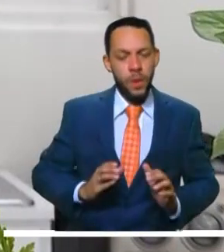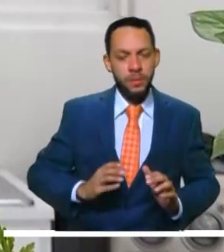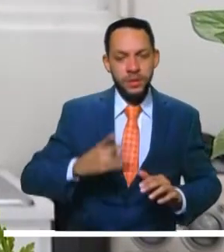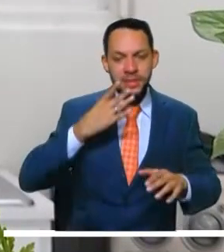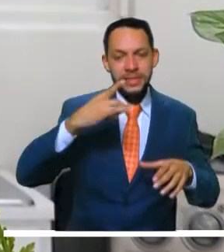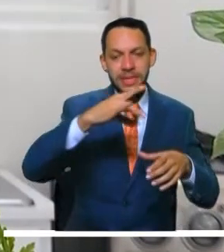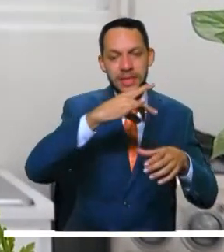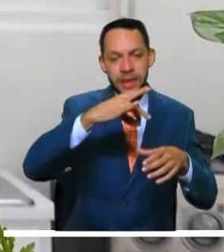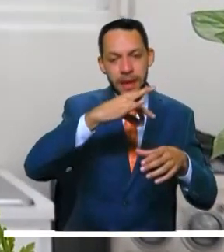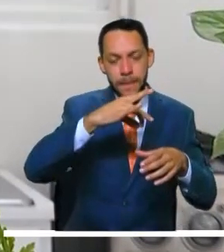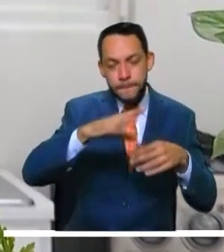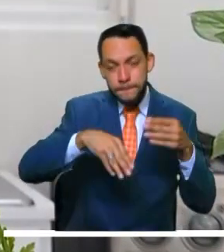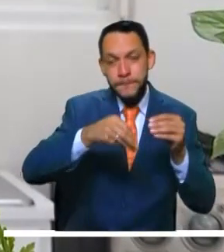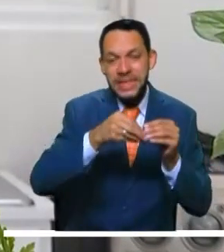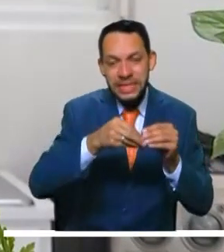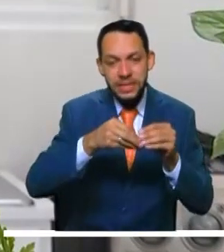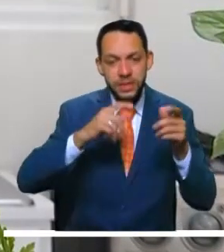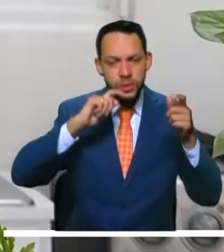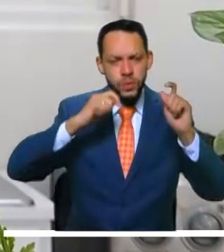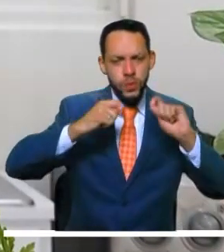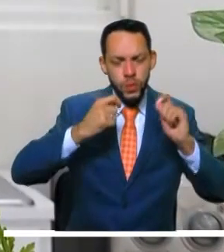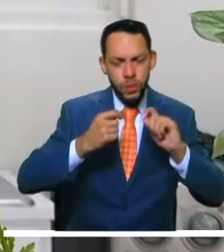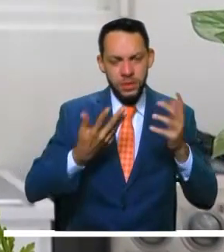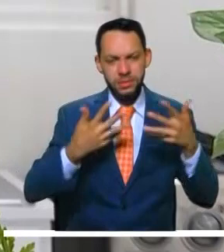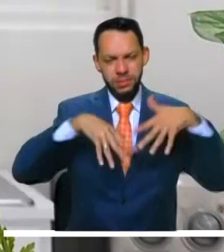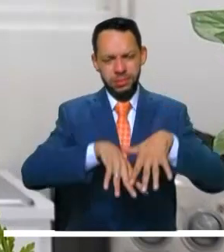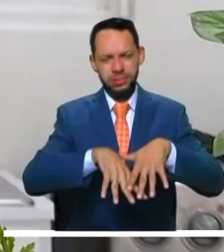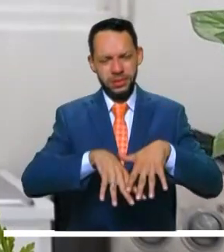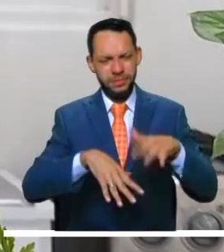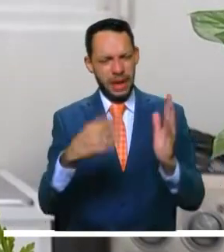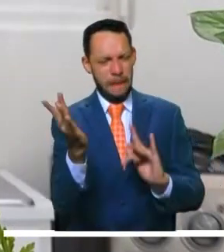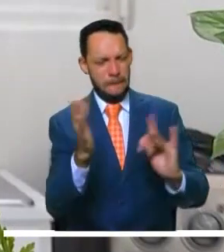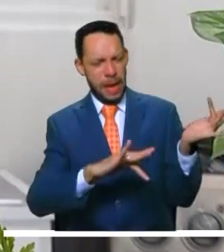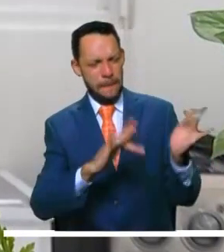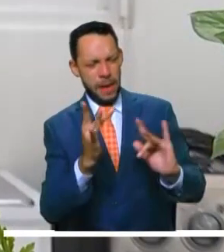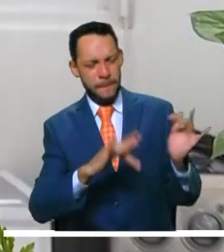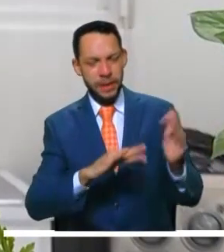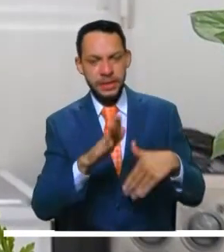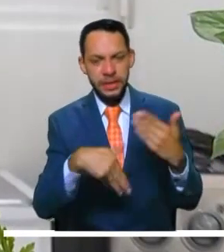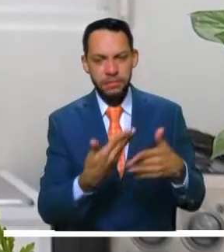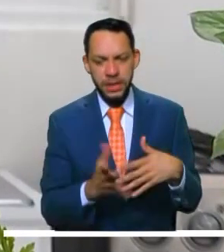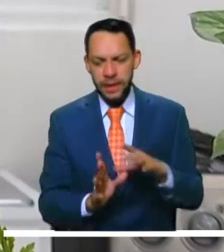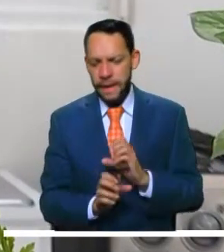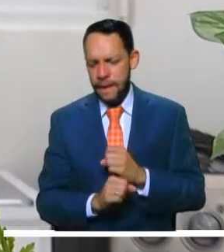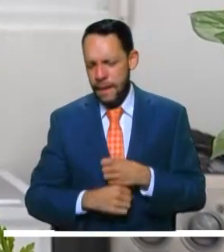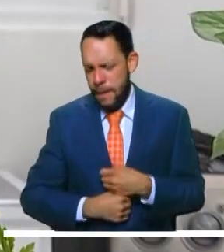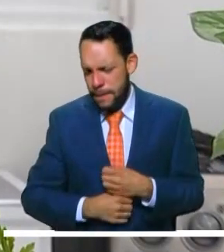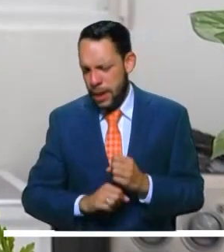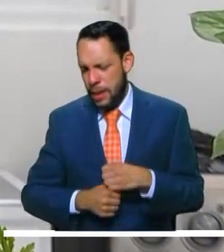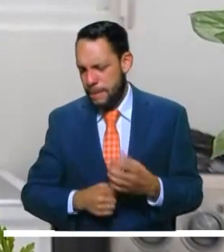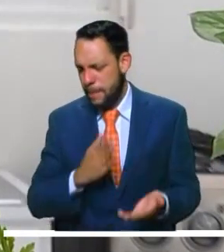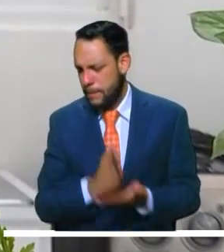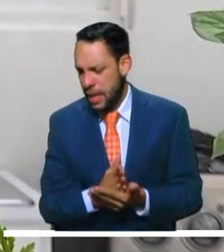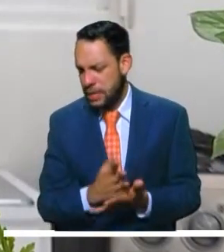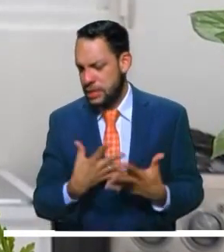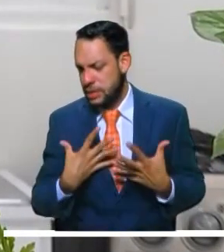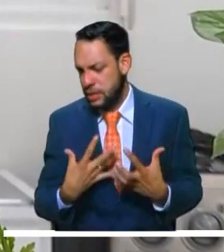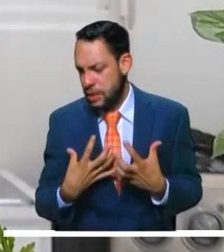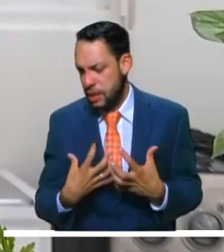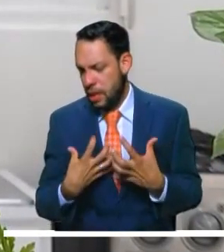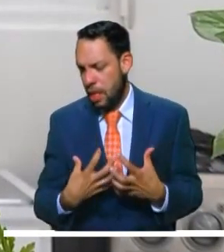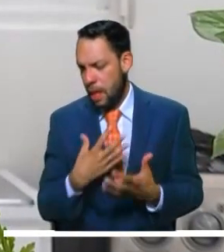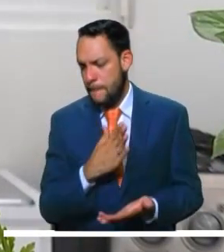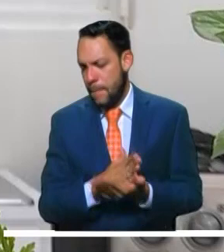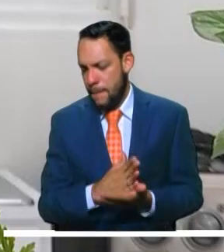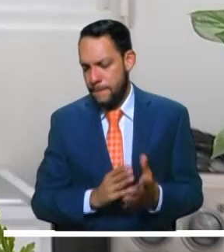niveles de insulina y la persona fácilmente tiene hambre en pocas horas y eso hace que pida más comida y los lleva a